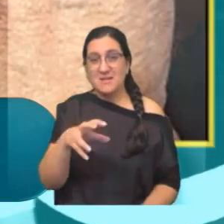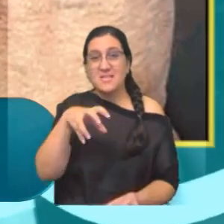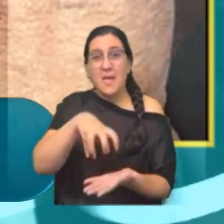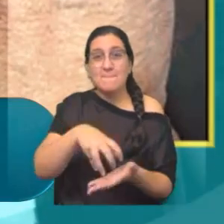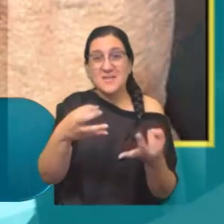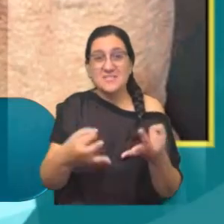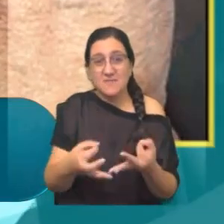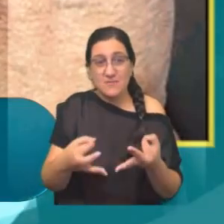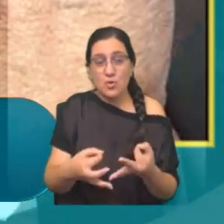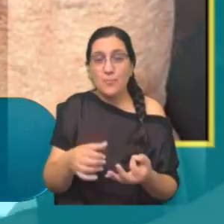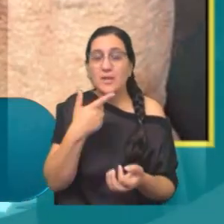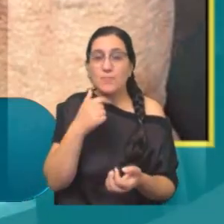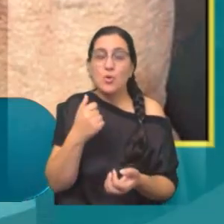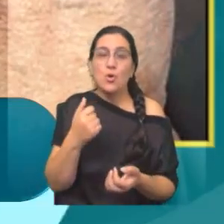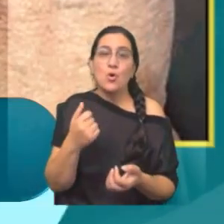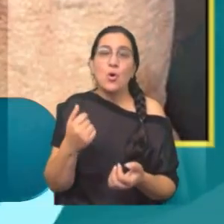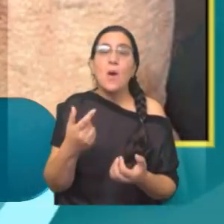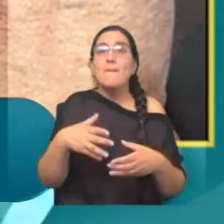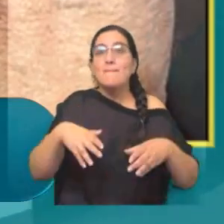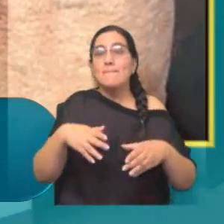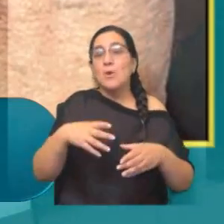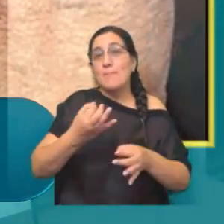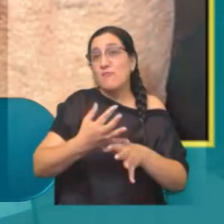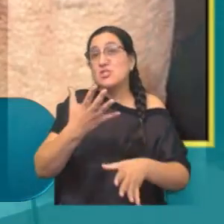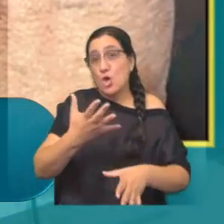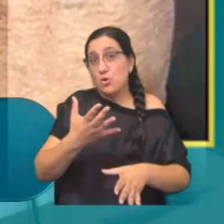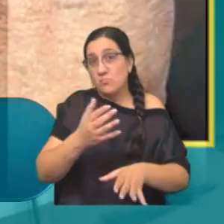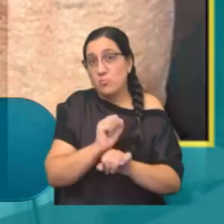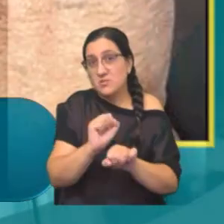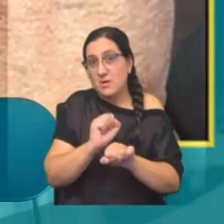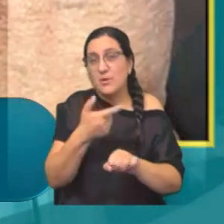albañiles que utilizaron mucho las manos, panaderos que utilizaron muchísimo las manos,